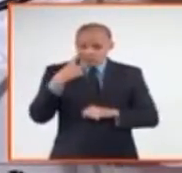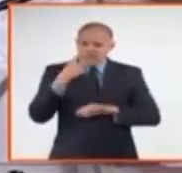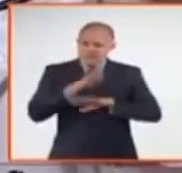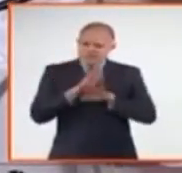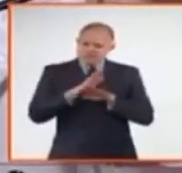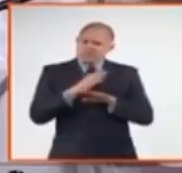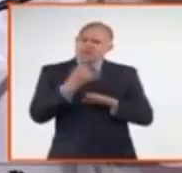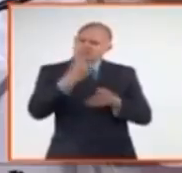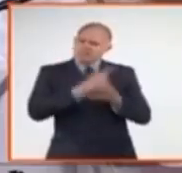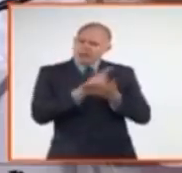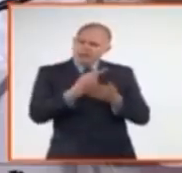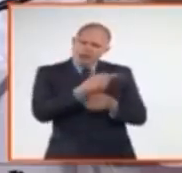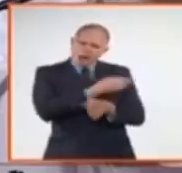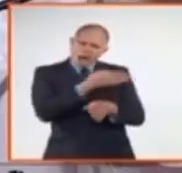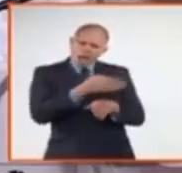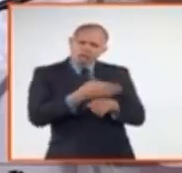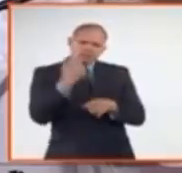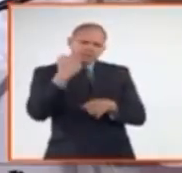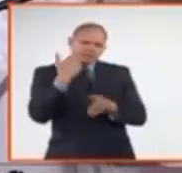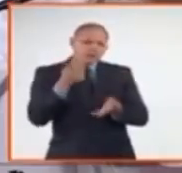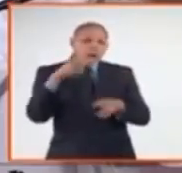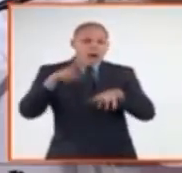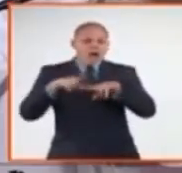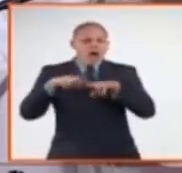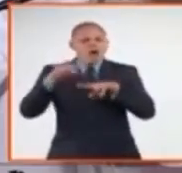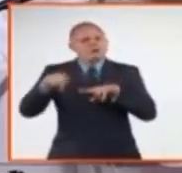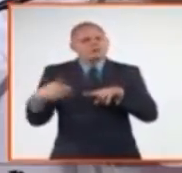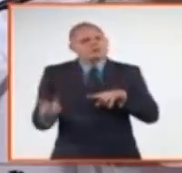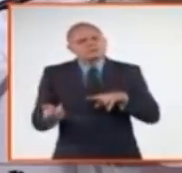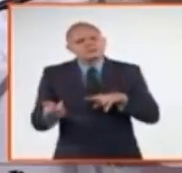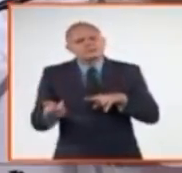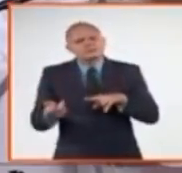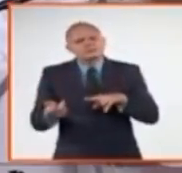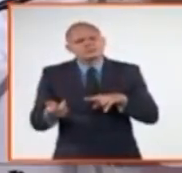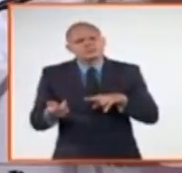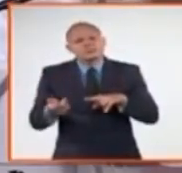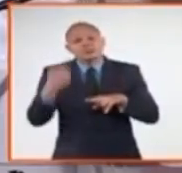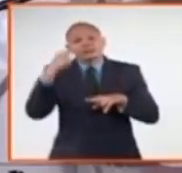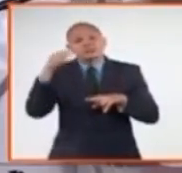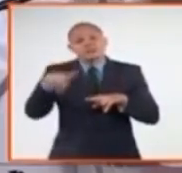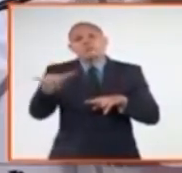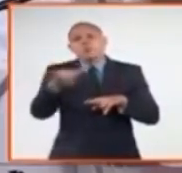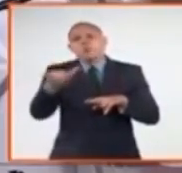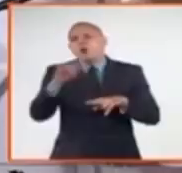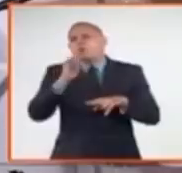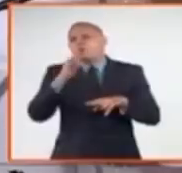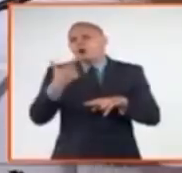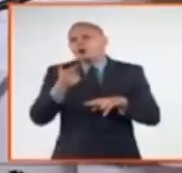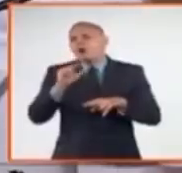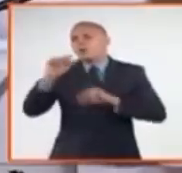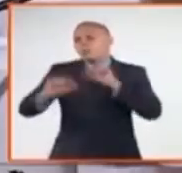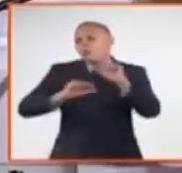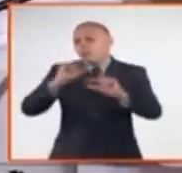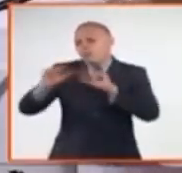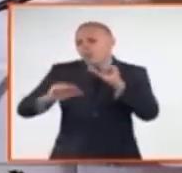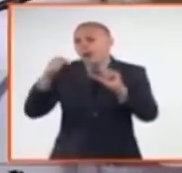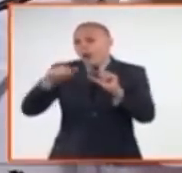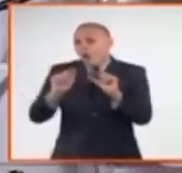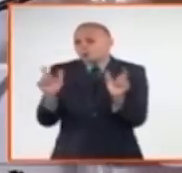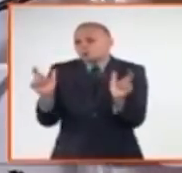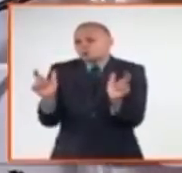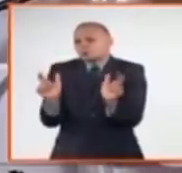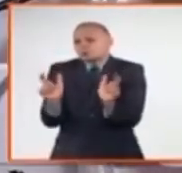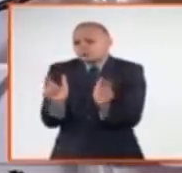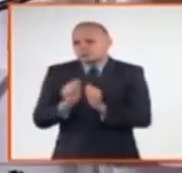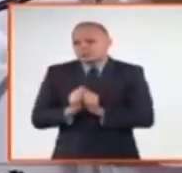semana una tendencia en la habana a pegarse con los primeros tomos y luego que porque ya el resto de los municipios tienen